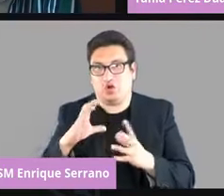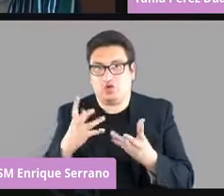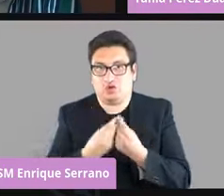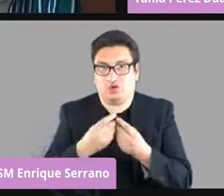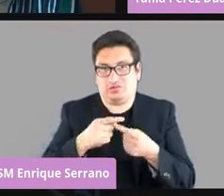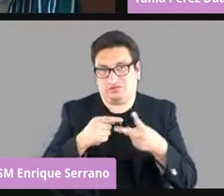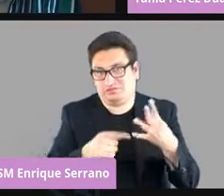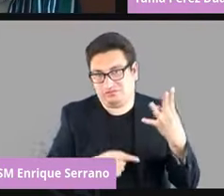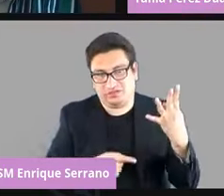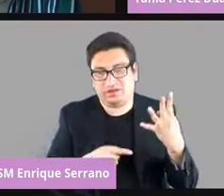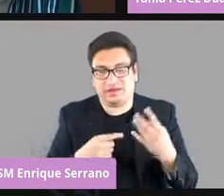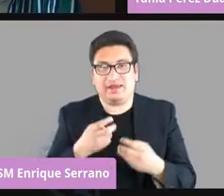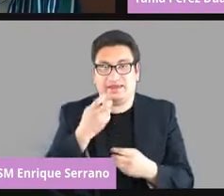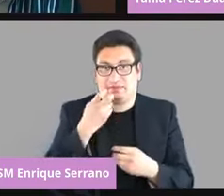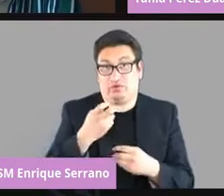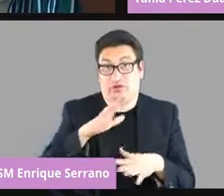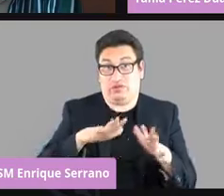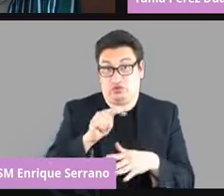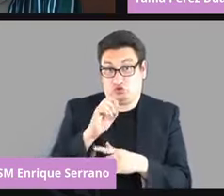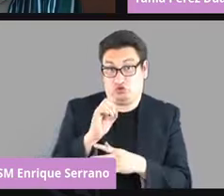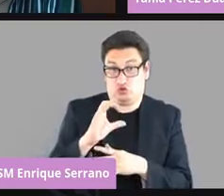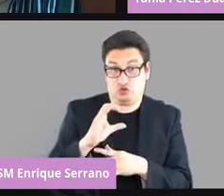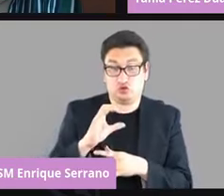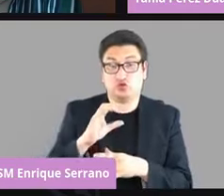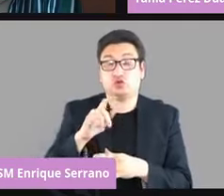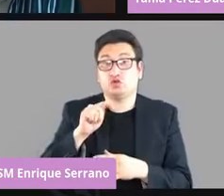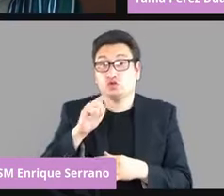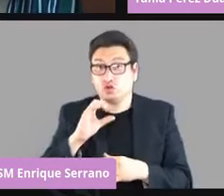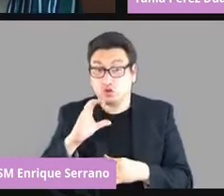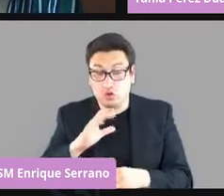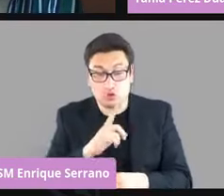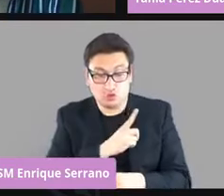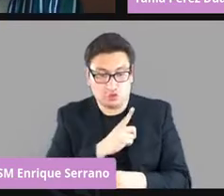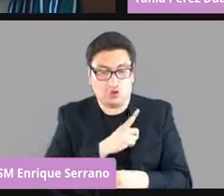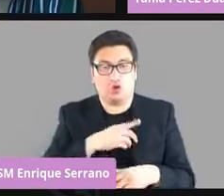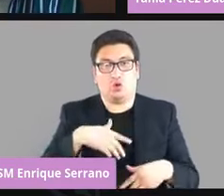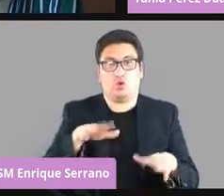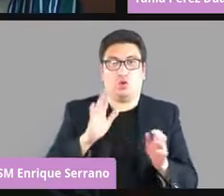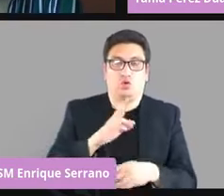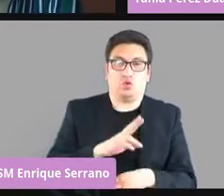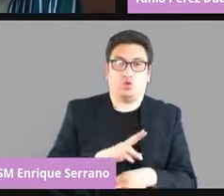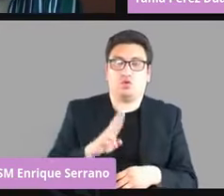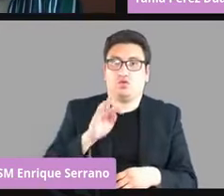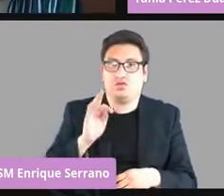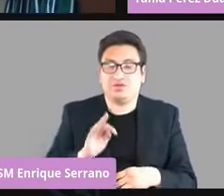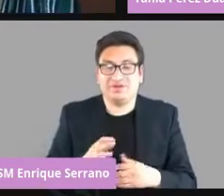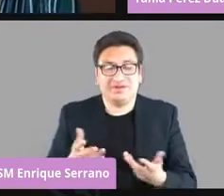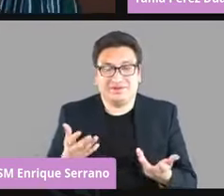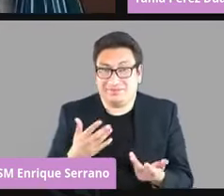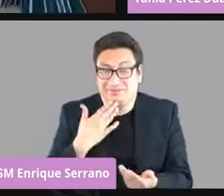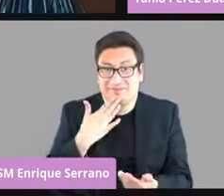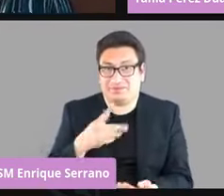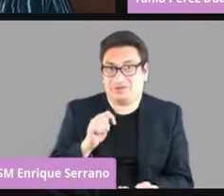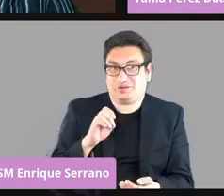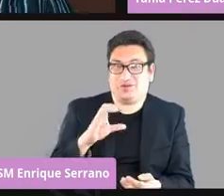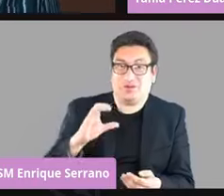Entonces, cuando nos toca solito, es como nos tocó nada más TOC, pero normalmente